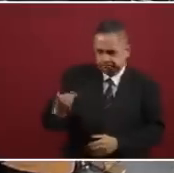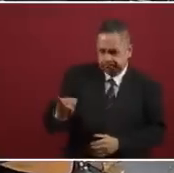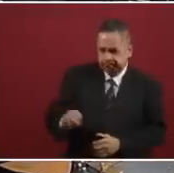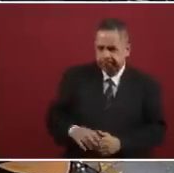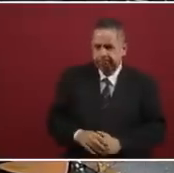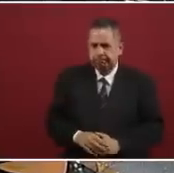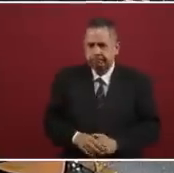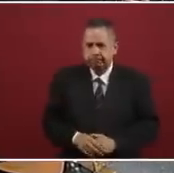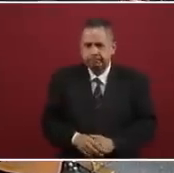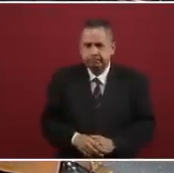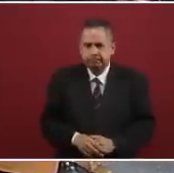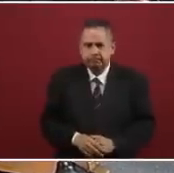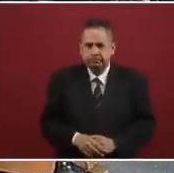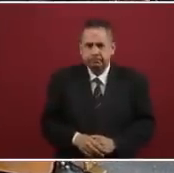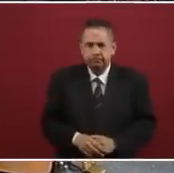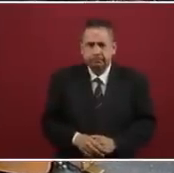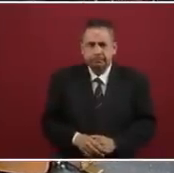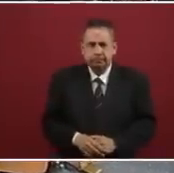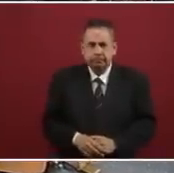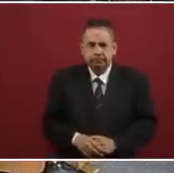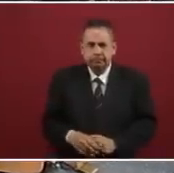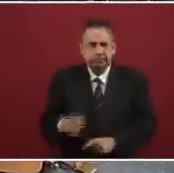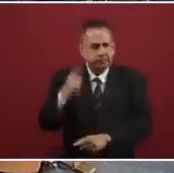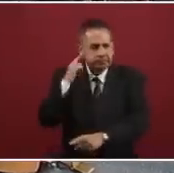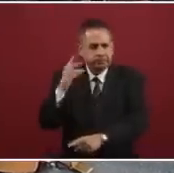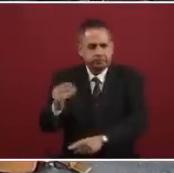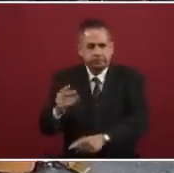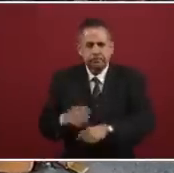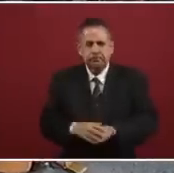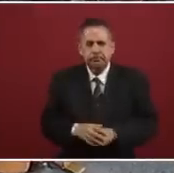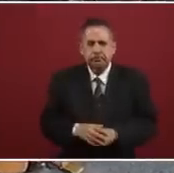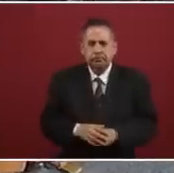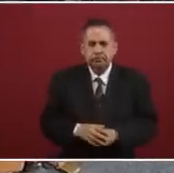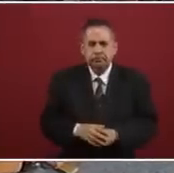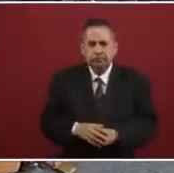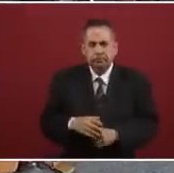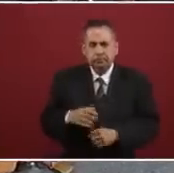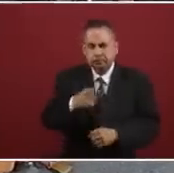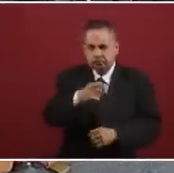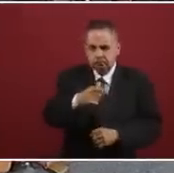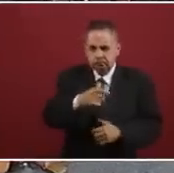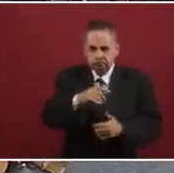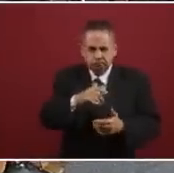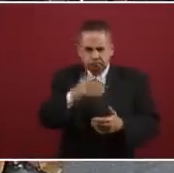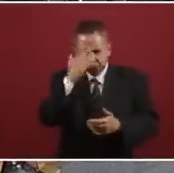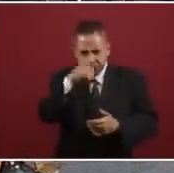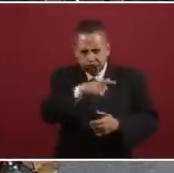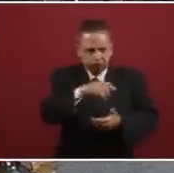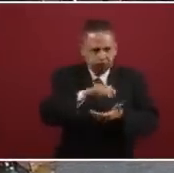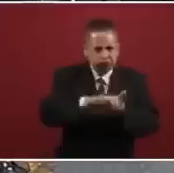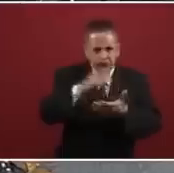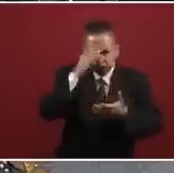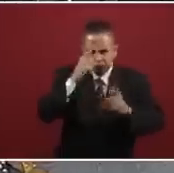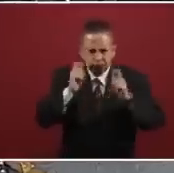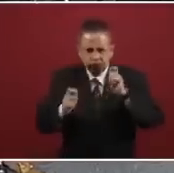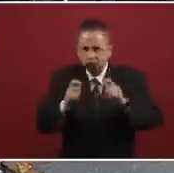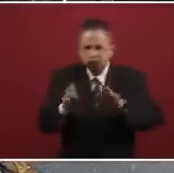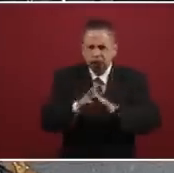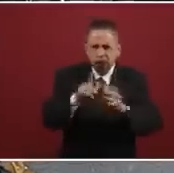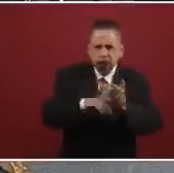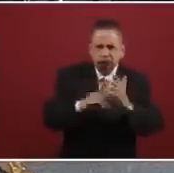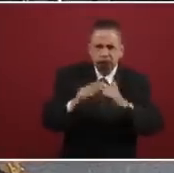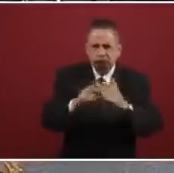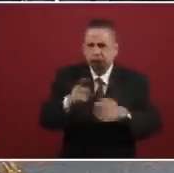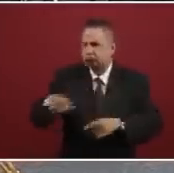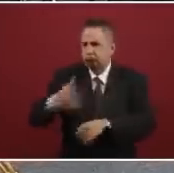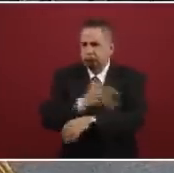los presidentes y no sabían ni siquiera cuánto costaba el kilo de tortillas. Usted, sí. Su esposa parece más terrenal, ¿no? Como que puede usted quizás